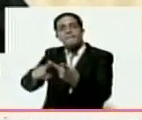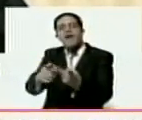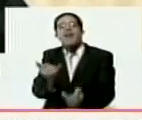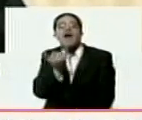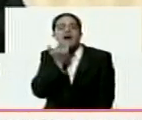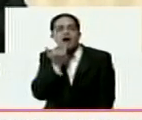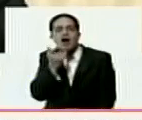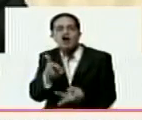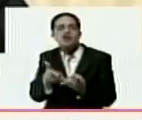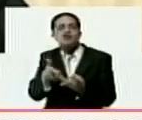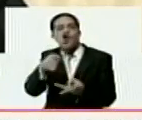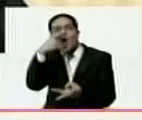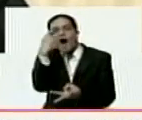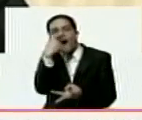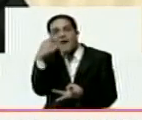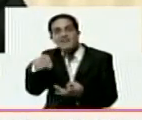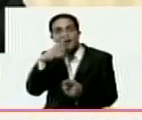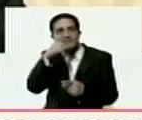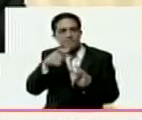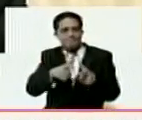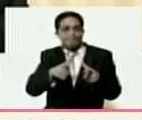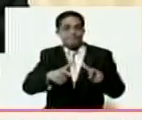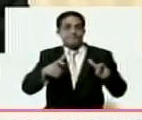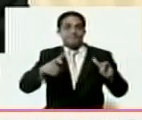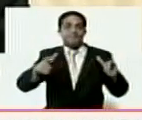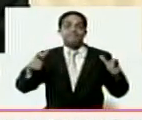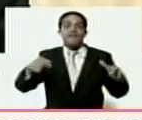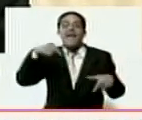Colombia subió este año, aumentó este año.